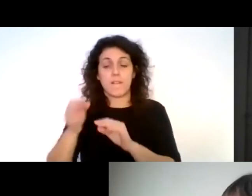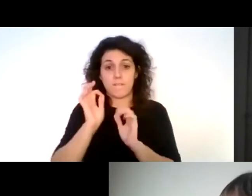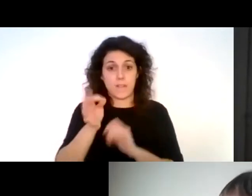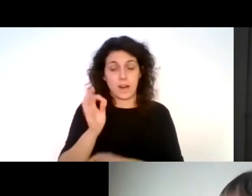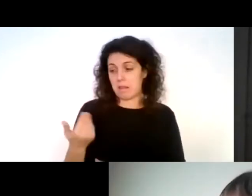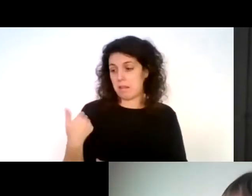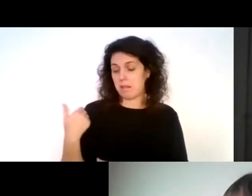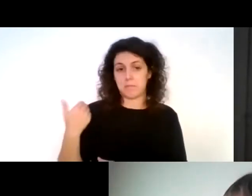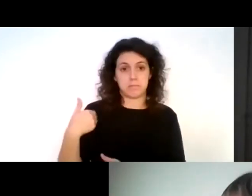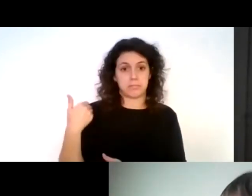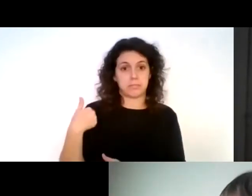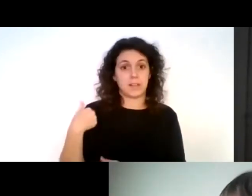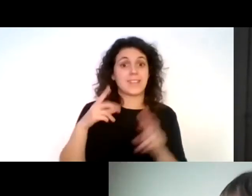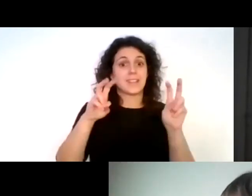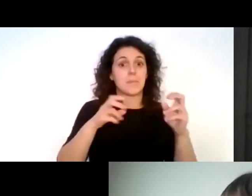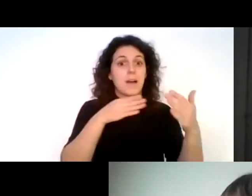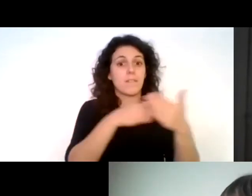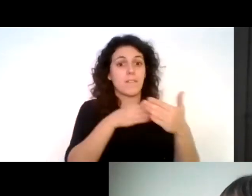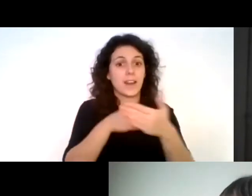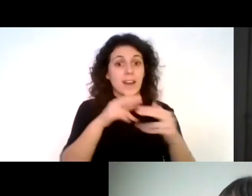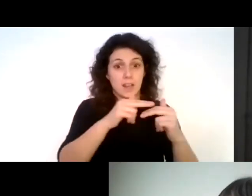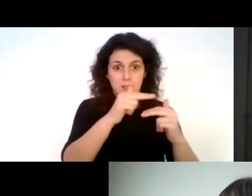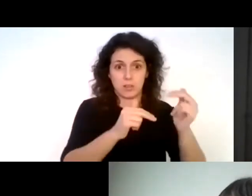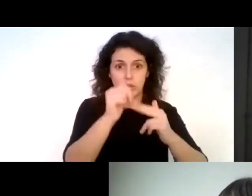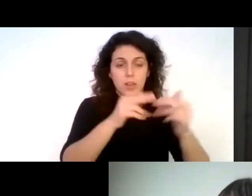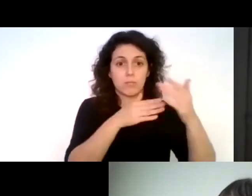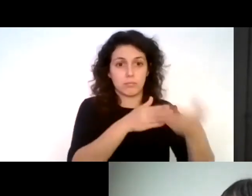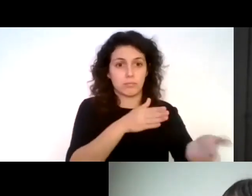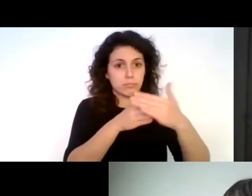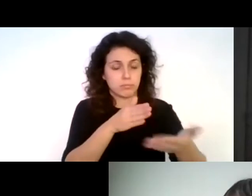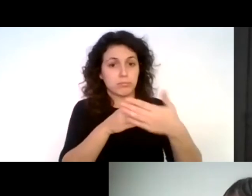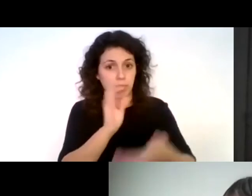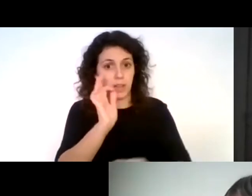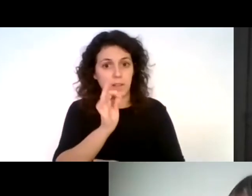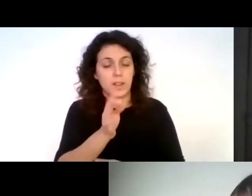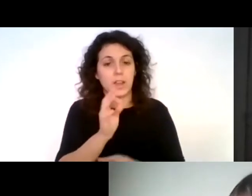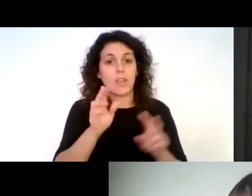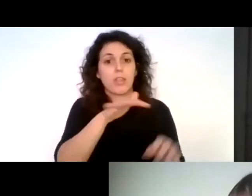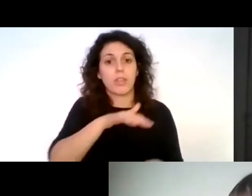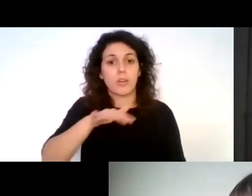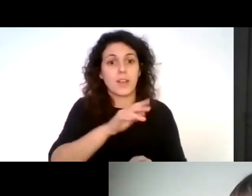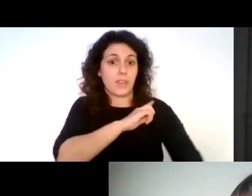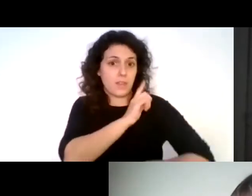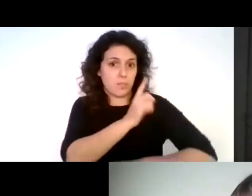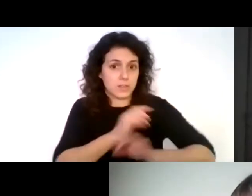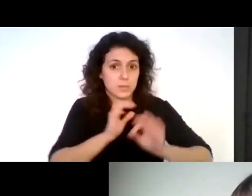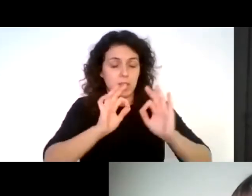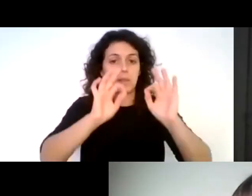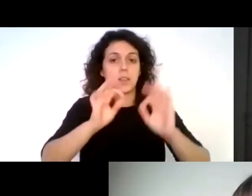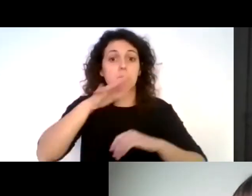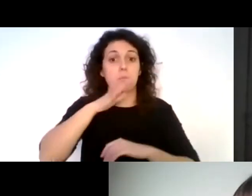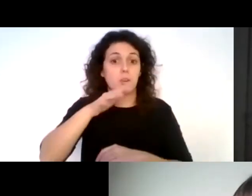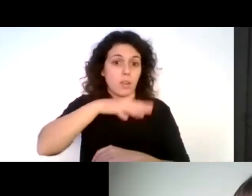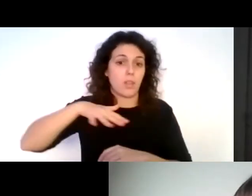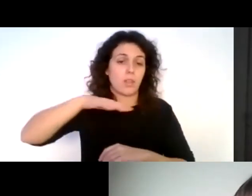más a la eliminación de barreras arquitectónicas, sobre todo en las zonas deportivas, que quizás eran las que estaban un